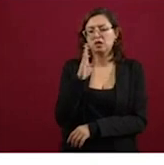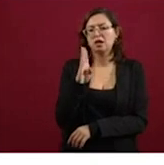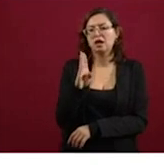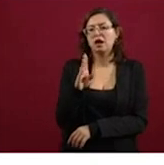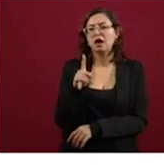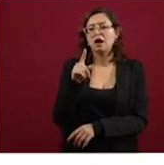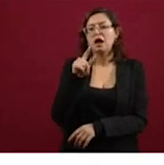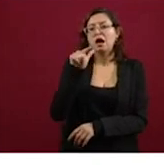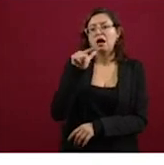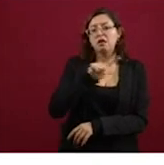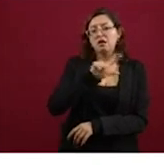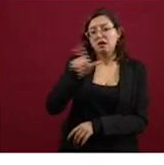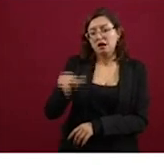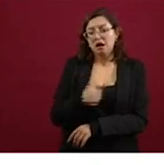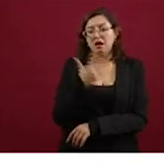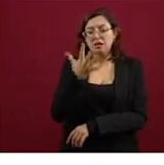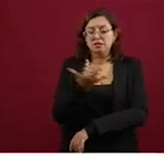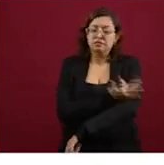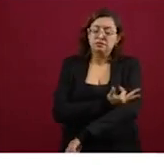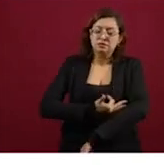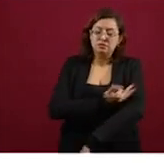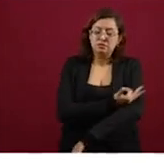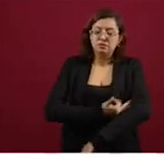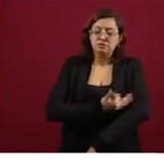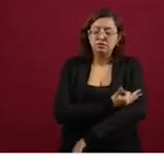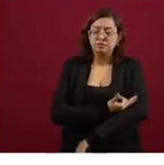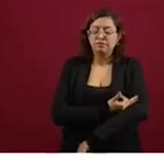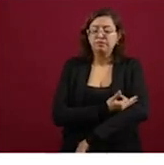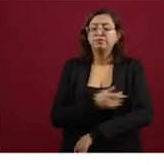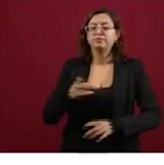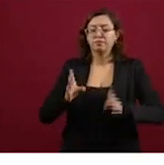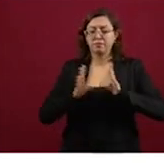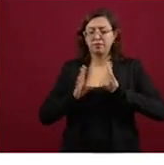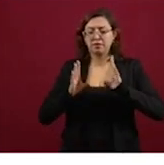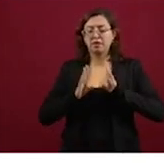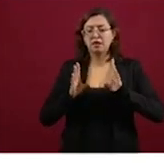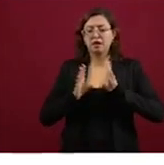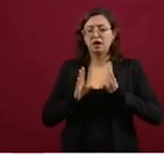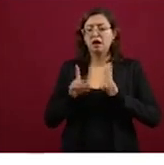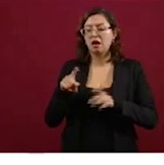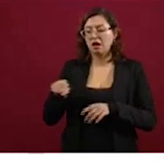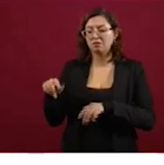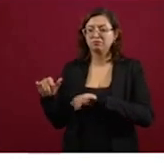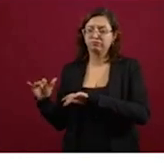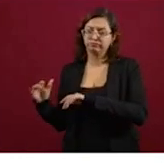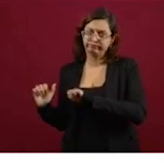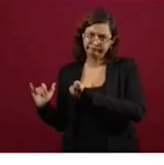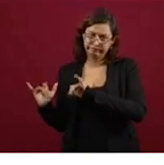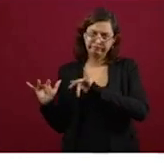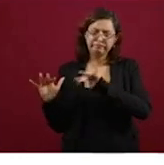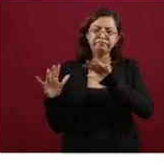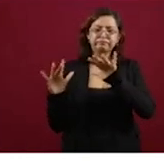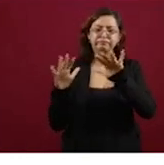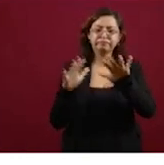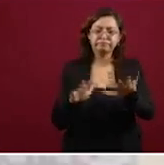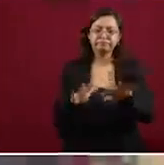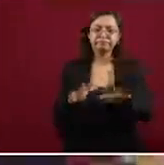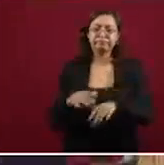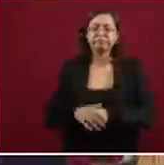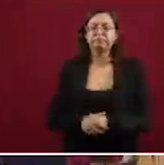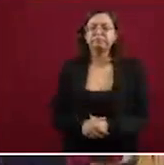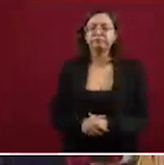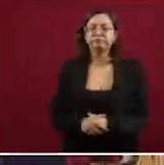las 17 horas, elementos de la guarnición militar de Agua Prieta se trasladaron a la